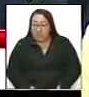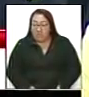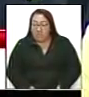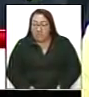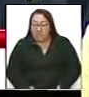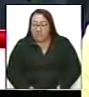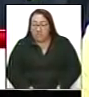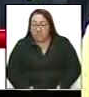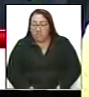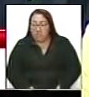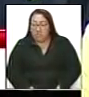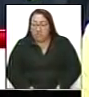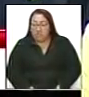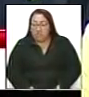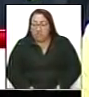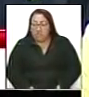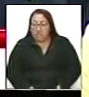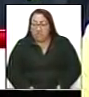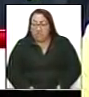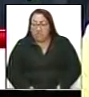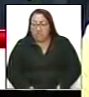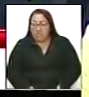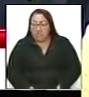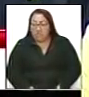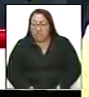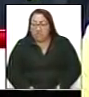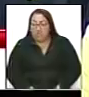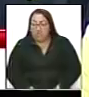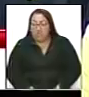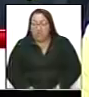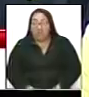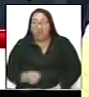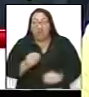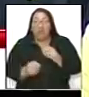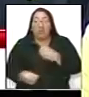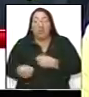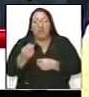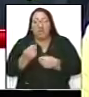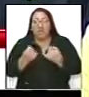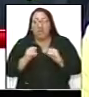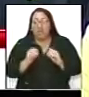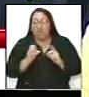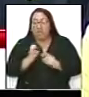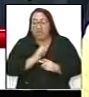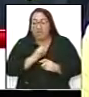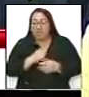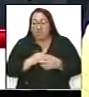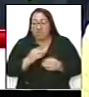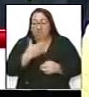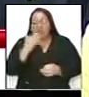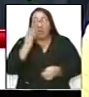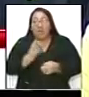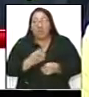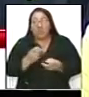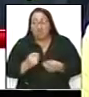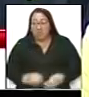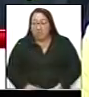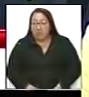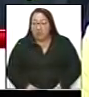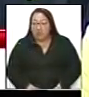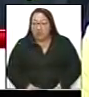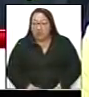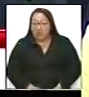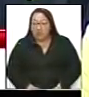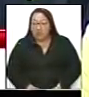para concluir, que se modifique la sanción, que regrese el informe a la Comisión de Ética para una amonestación. Recuerden que no hubo